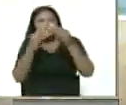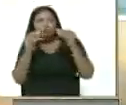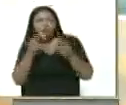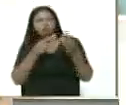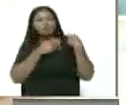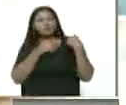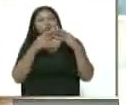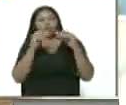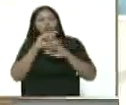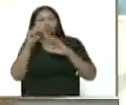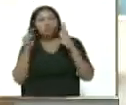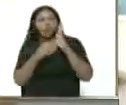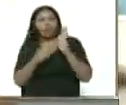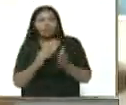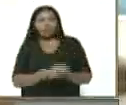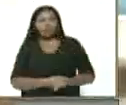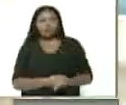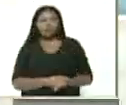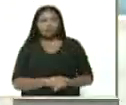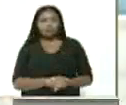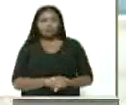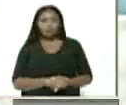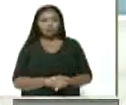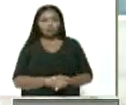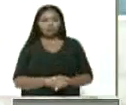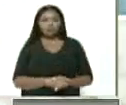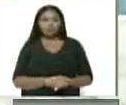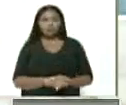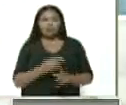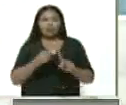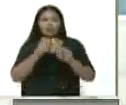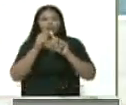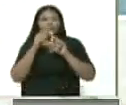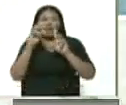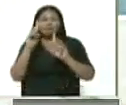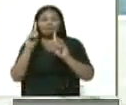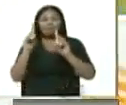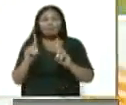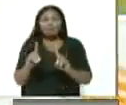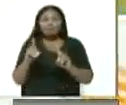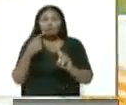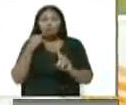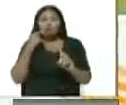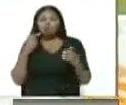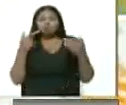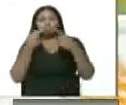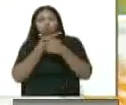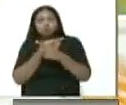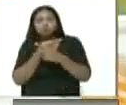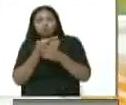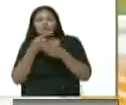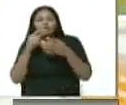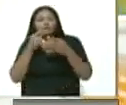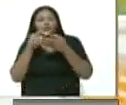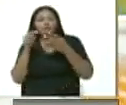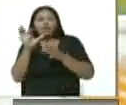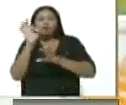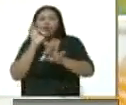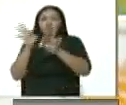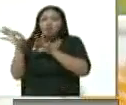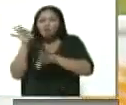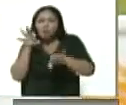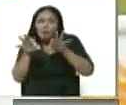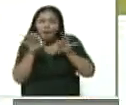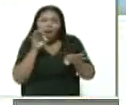si en su defecto el elector o electora desea de alguna manera será una combinación entonces ahí sí tiene que